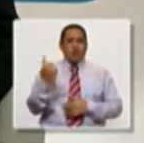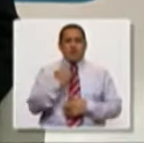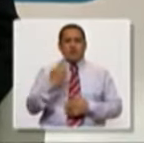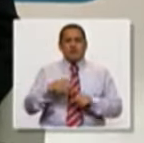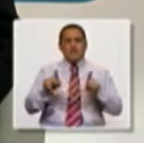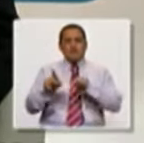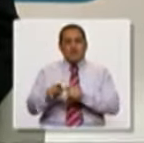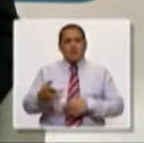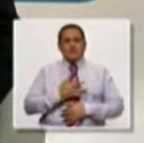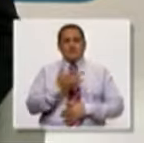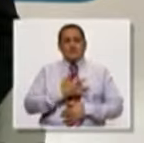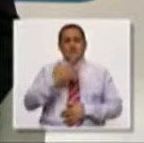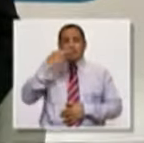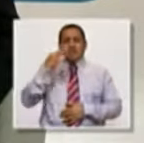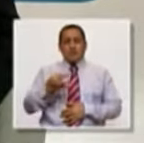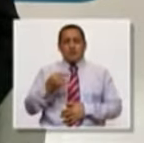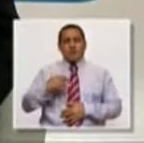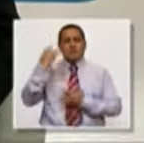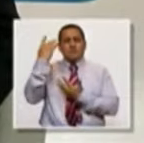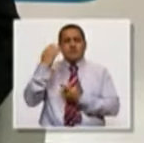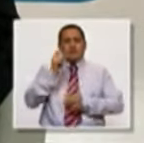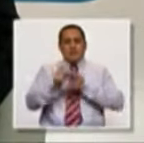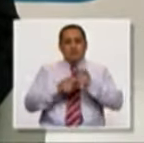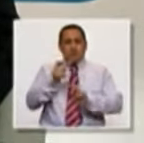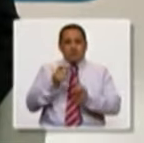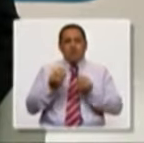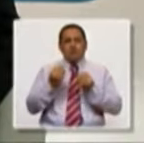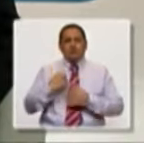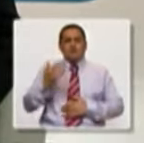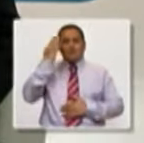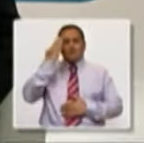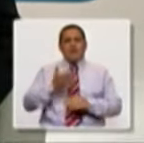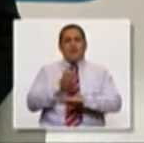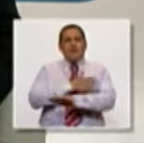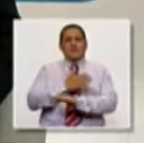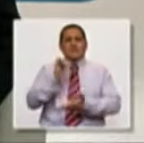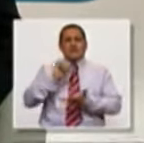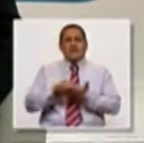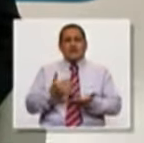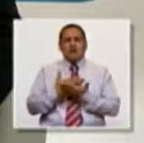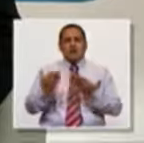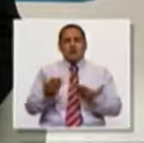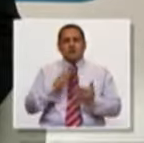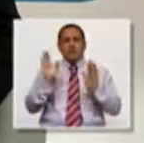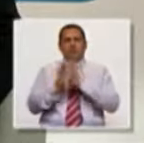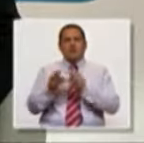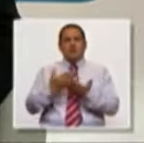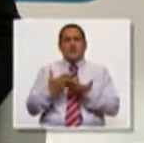va a motivar sin duda una expectativa de la gente por saber ante qué casos o qué